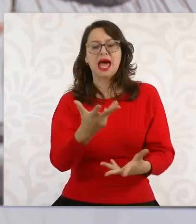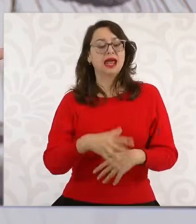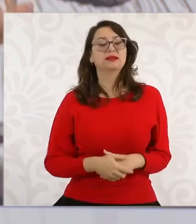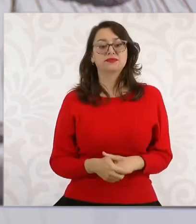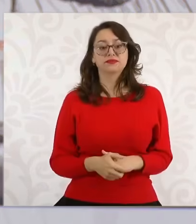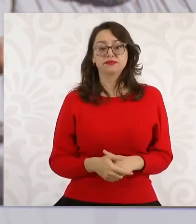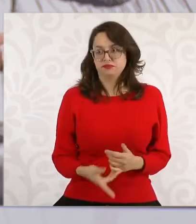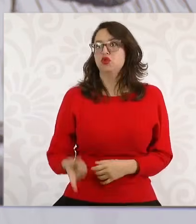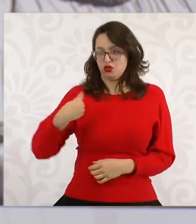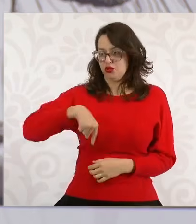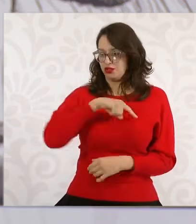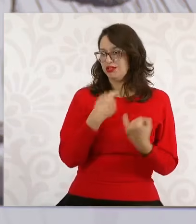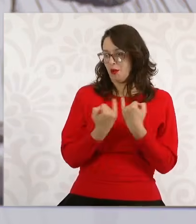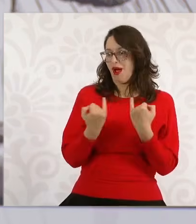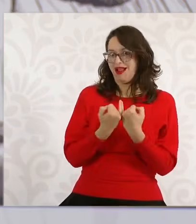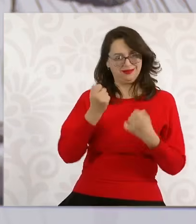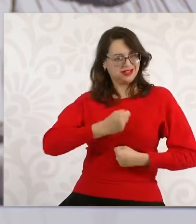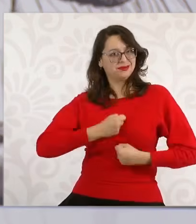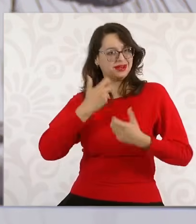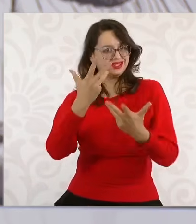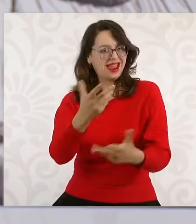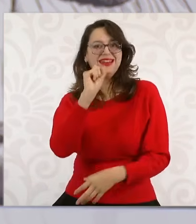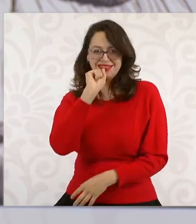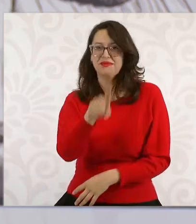Ahora nosotros contestamos, ¿no? También.